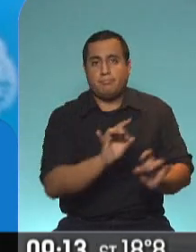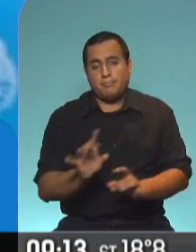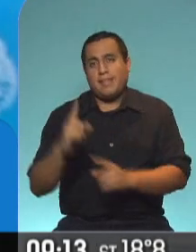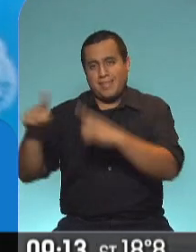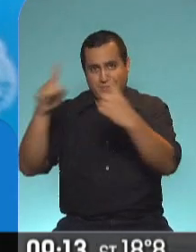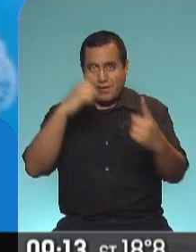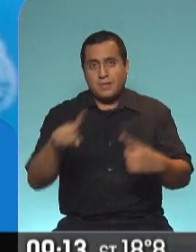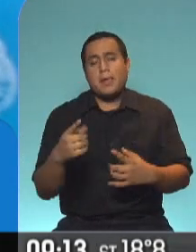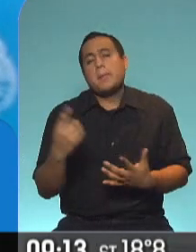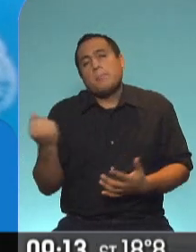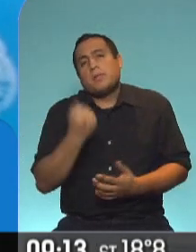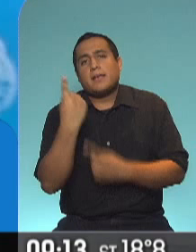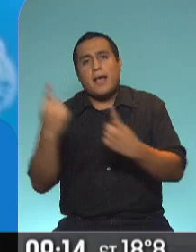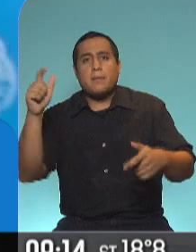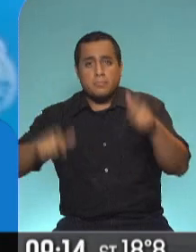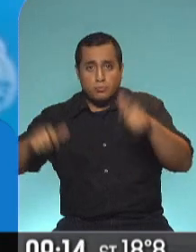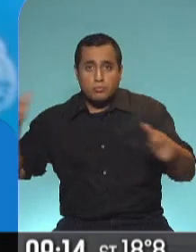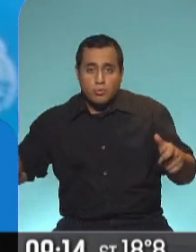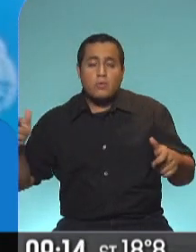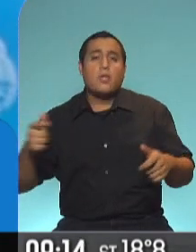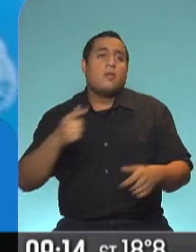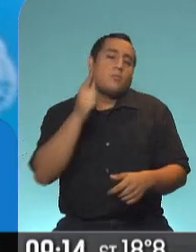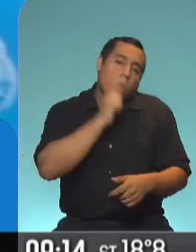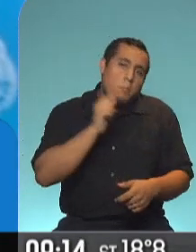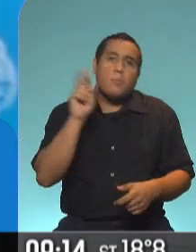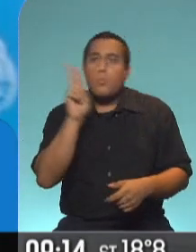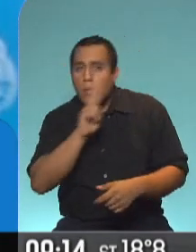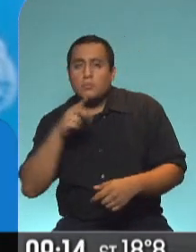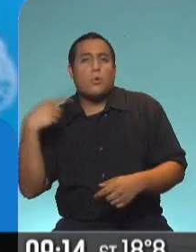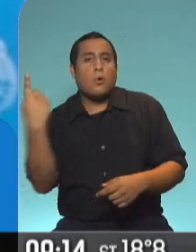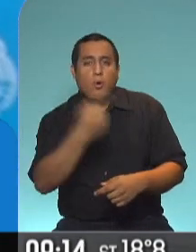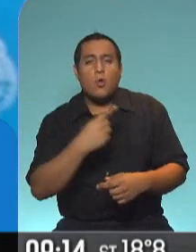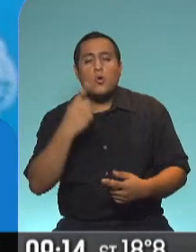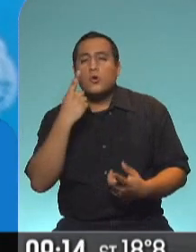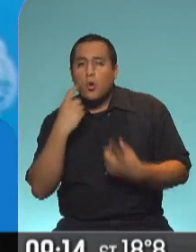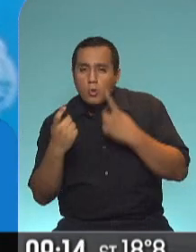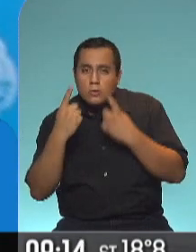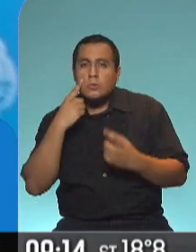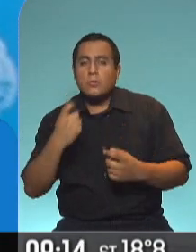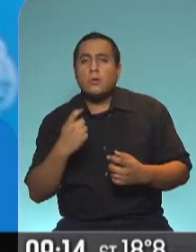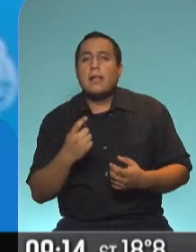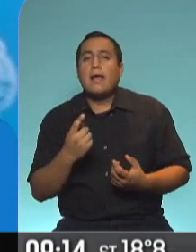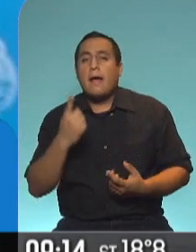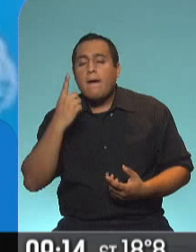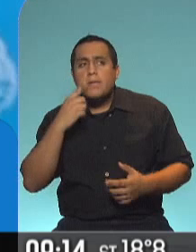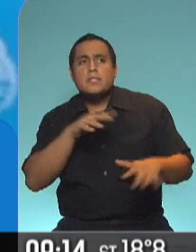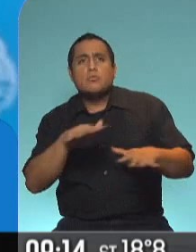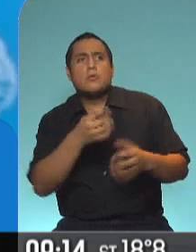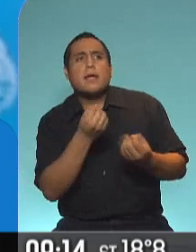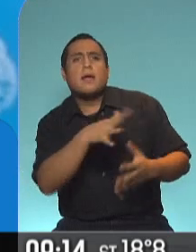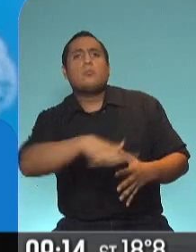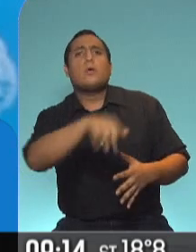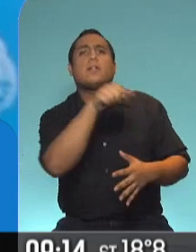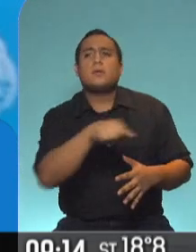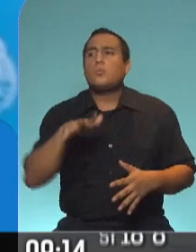cada persona que cada ciudadano y cada ciudadana controle cheque y verifique cuál es la situación en el lugar